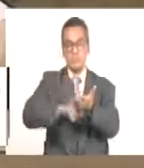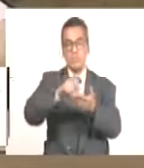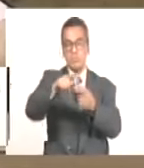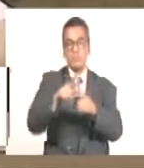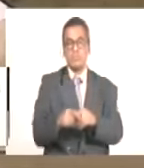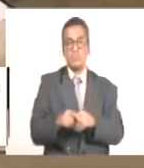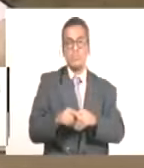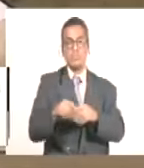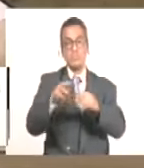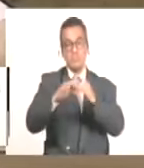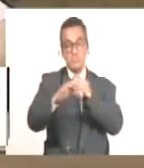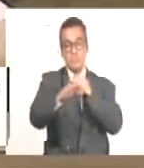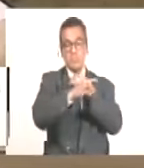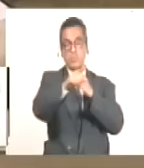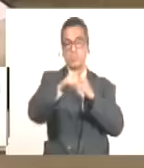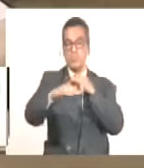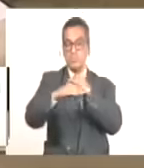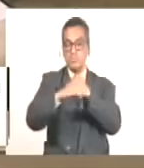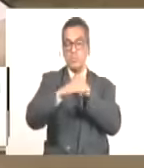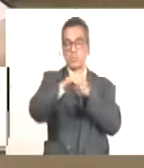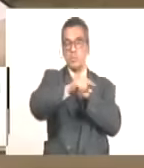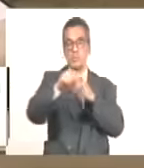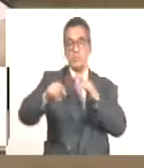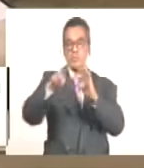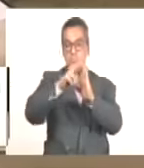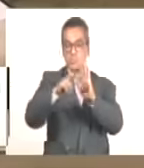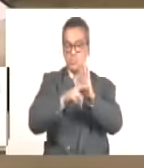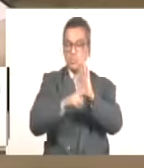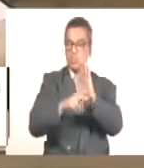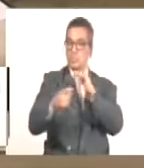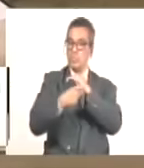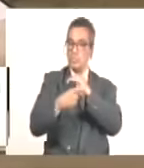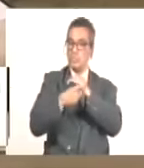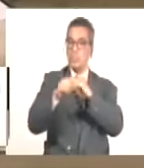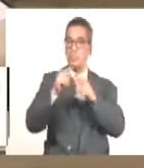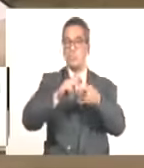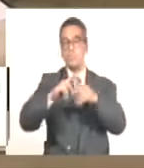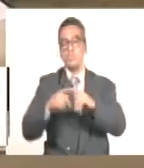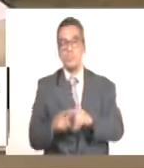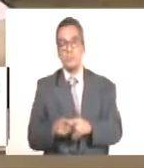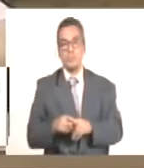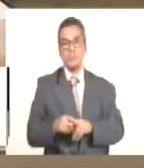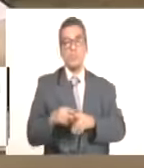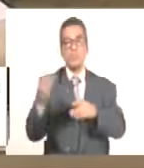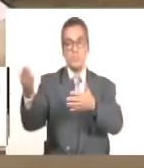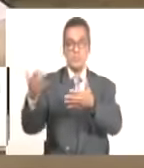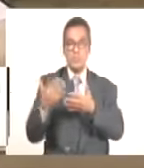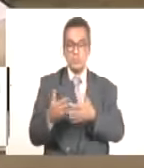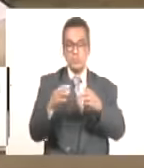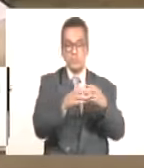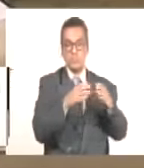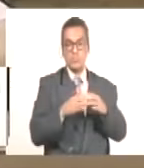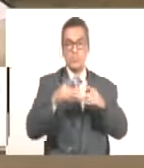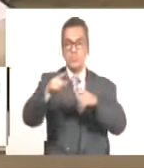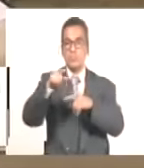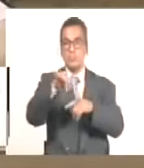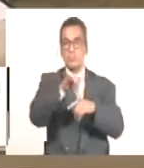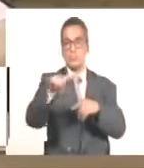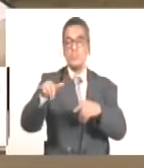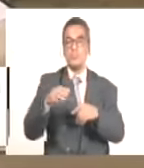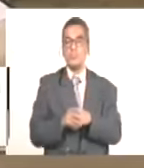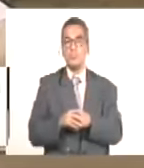y Metrología. De igual manera, las reglamentaciones técnicas sobre la materia proveniente de los organismos